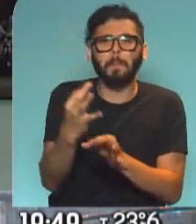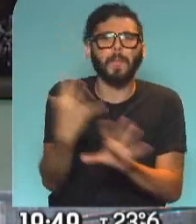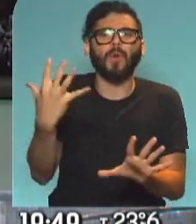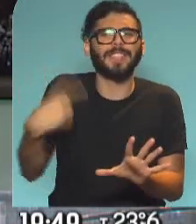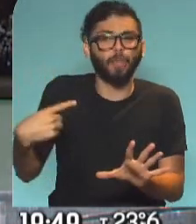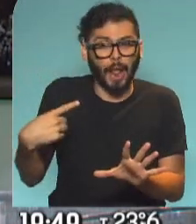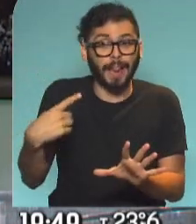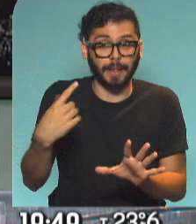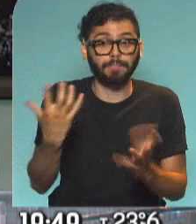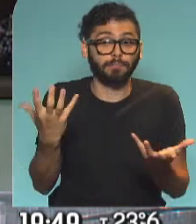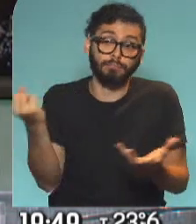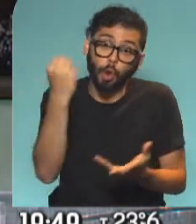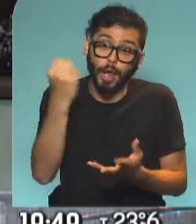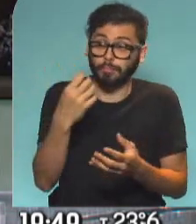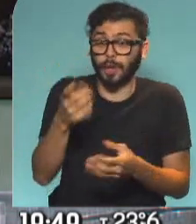cloro al paciente,